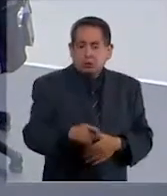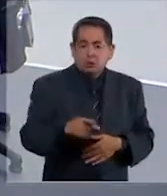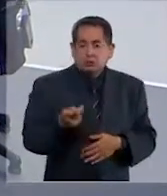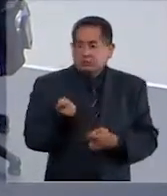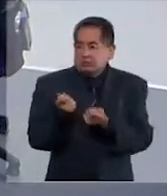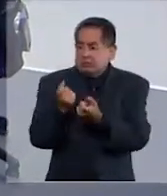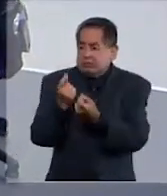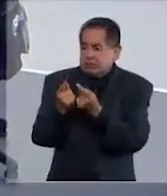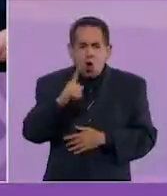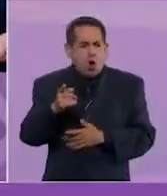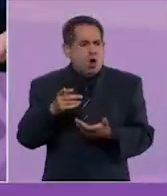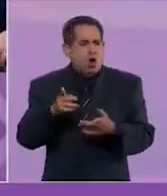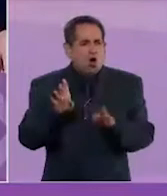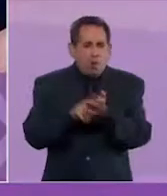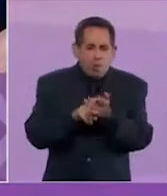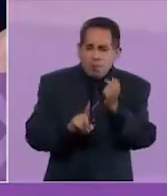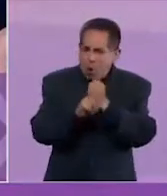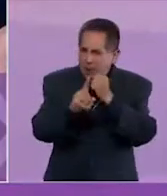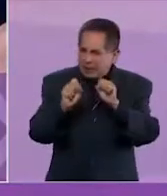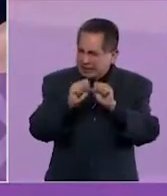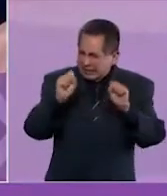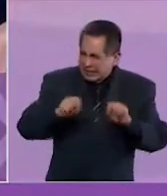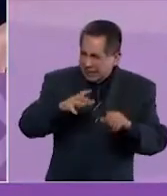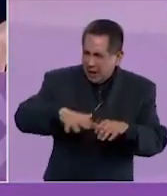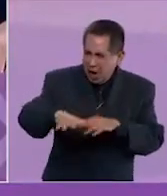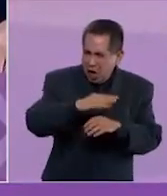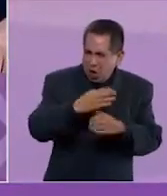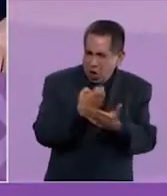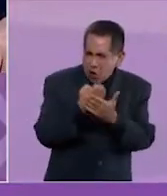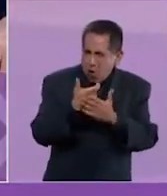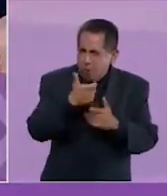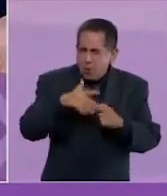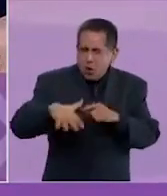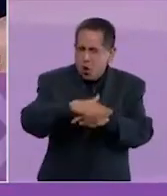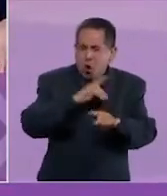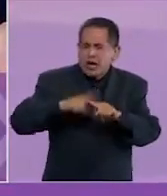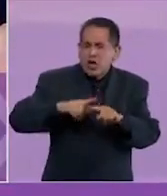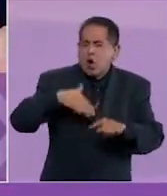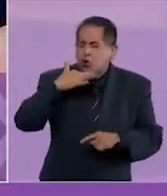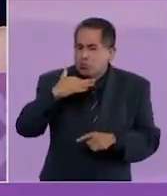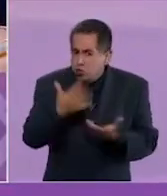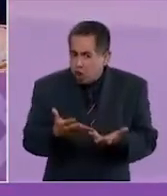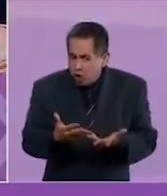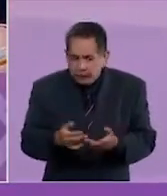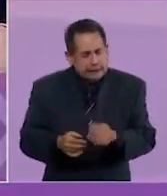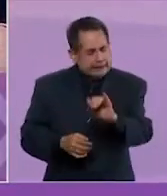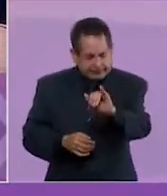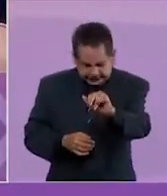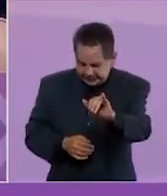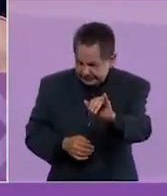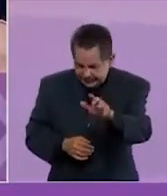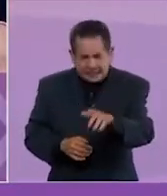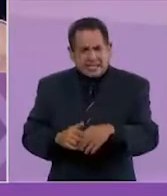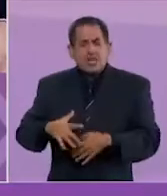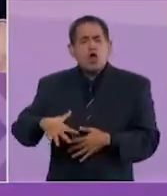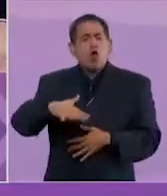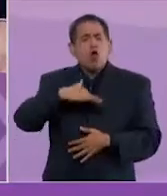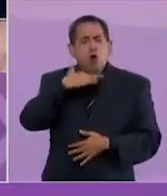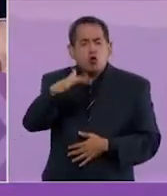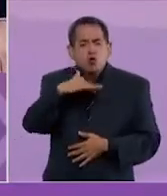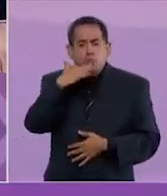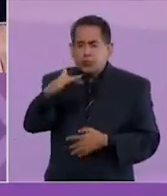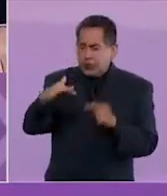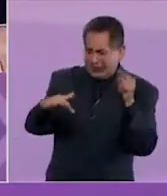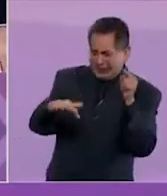al menos un minuto es decir 36 punto 38 por ciento de las personas con la televisión encendida en ese horario